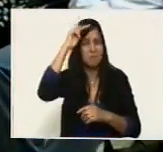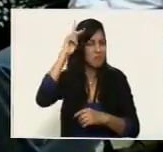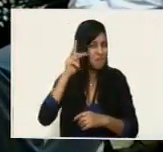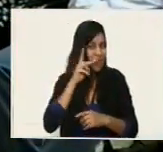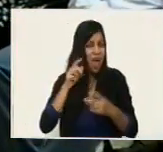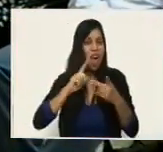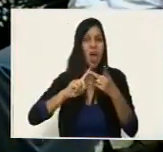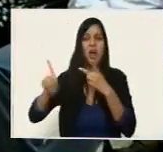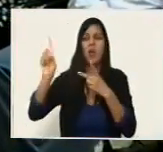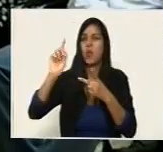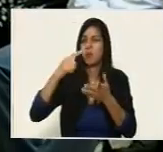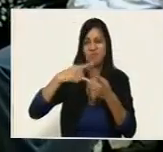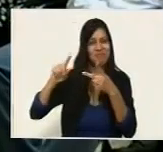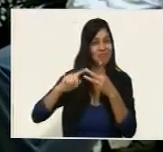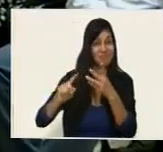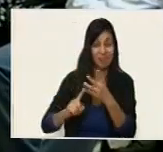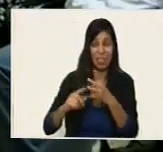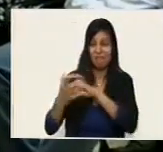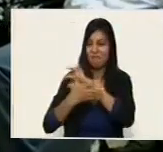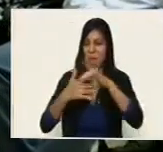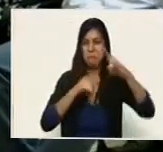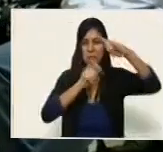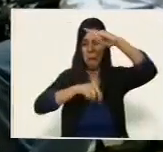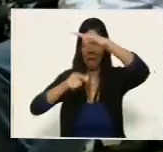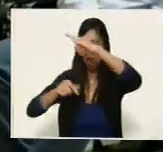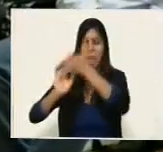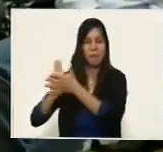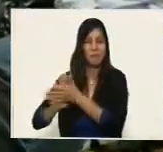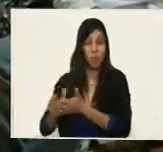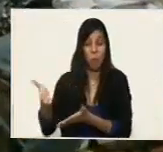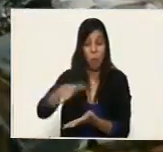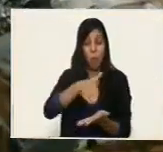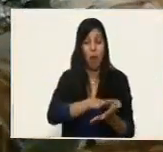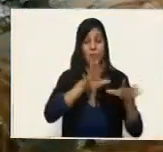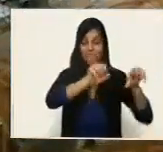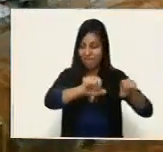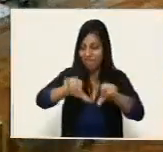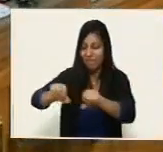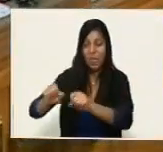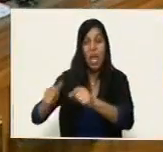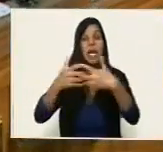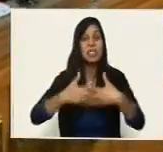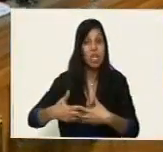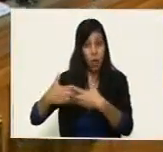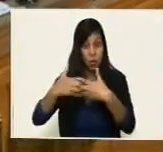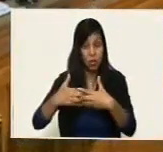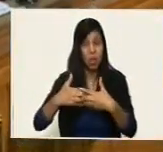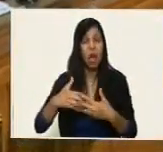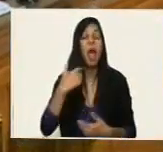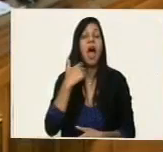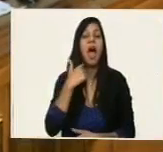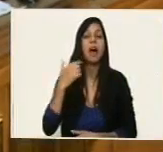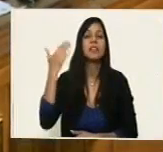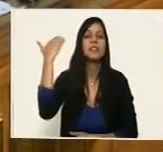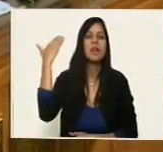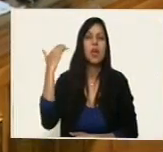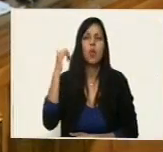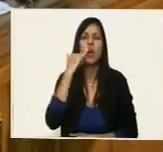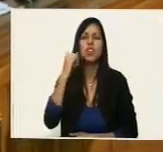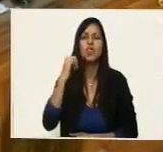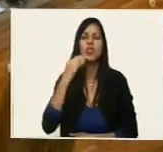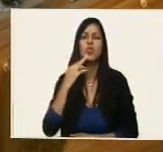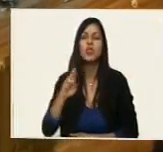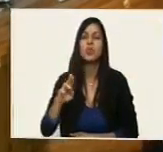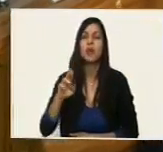Afganistán? Las invasiones, la destrucción de lo que fue la antigua Yugoslavia, lo